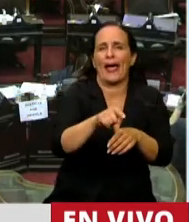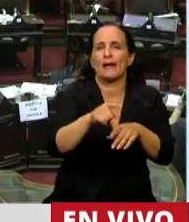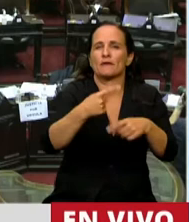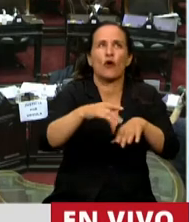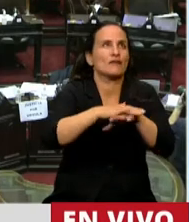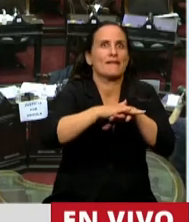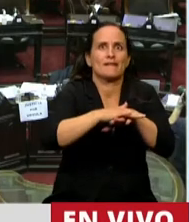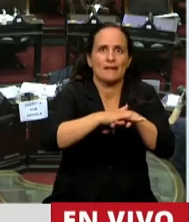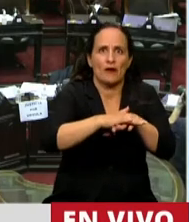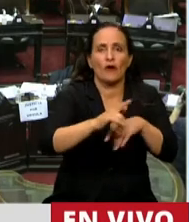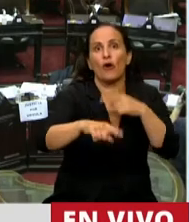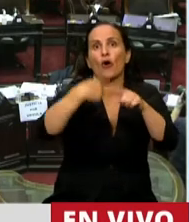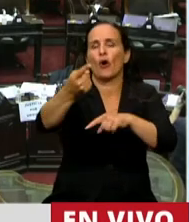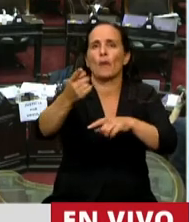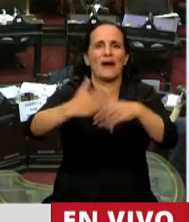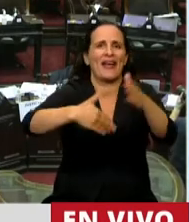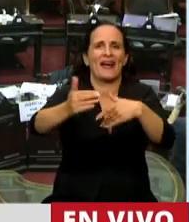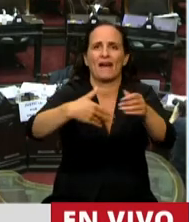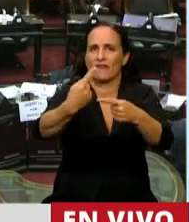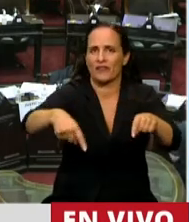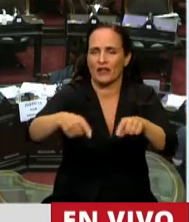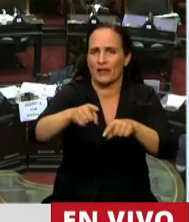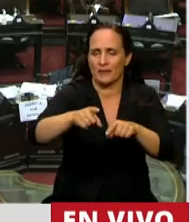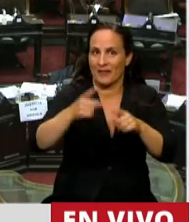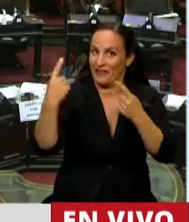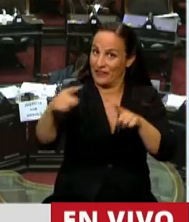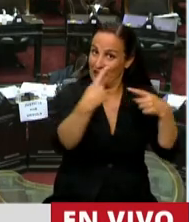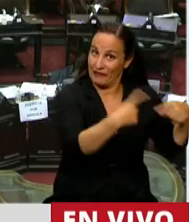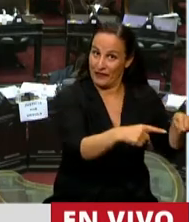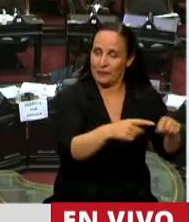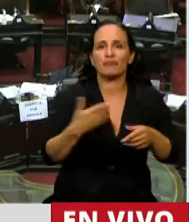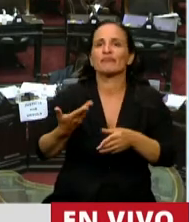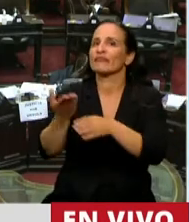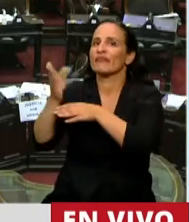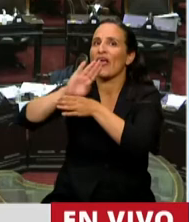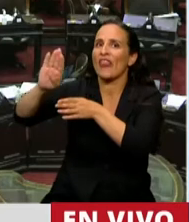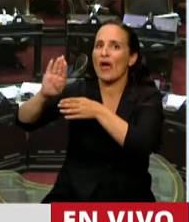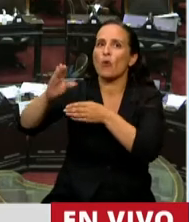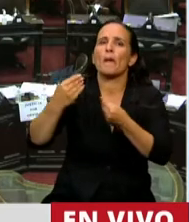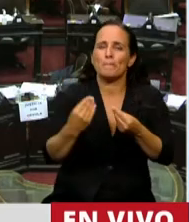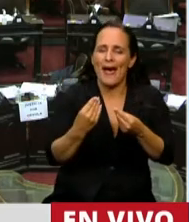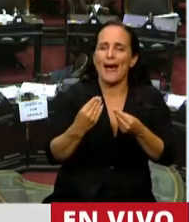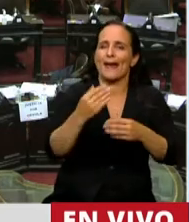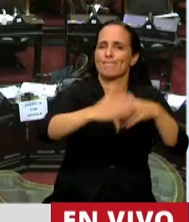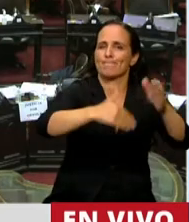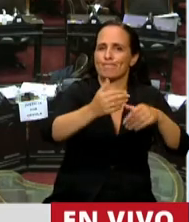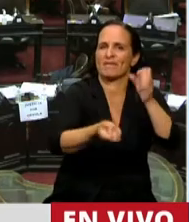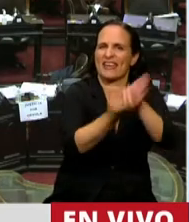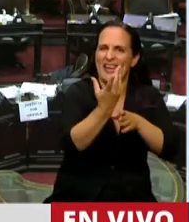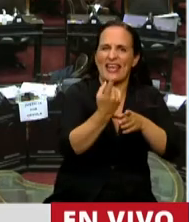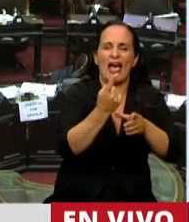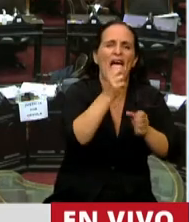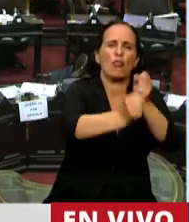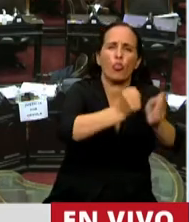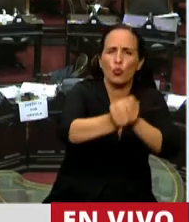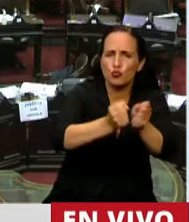primario que para realizar obras de infraestructura. No es lo mismo tomar deuda para invertirla en industrialización, en generación